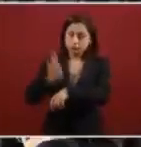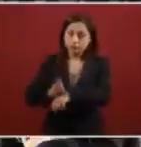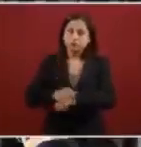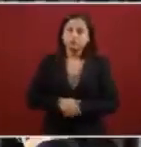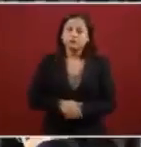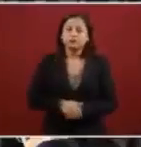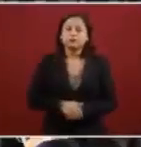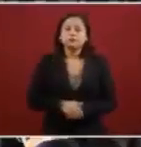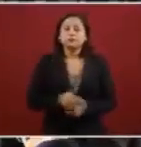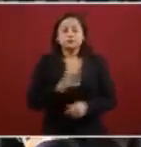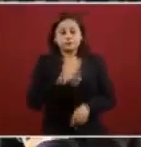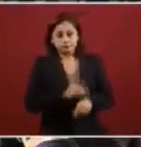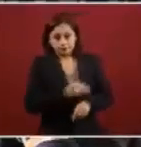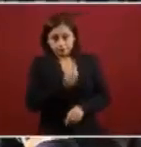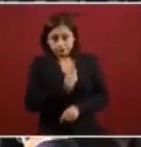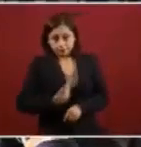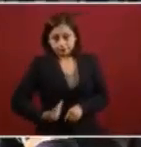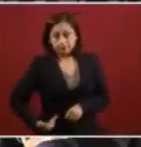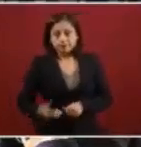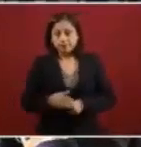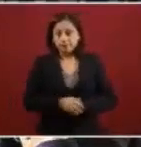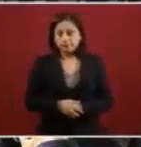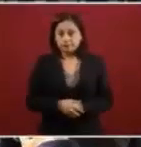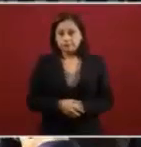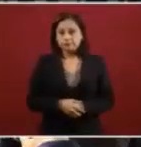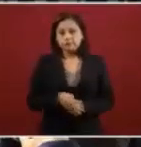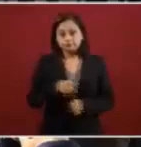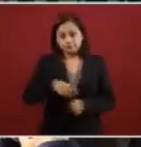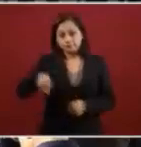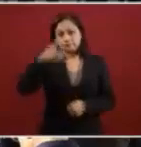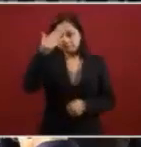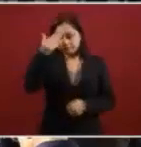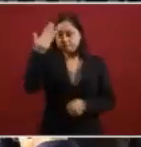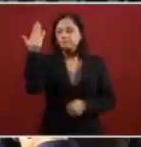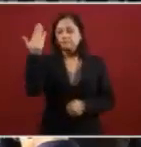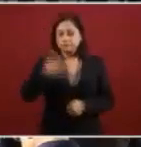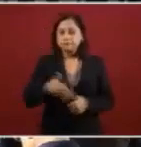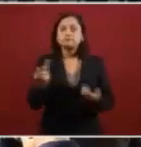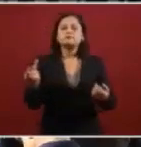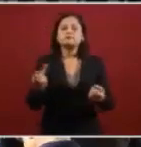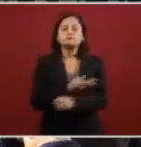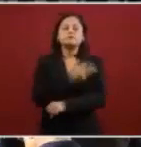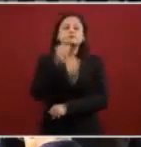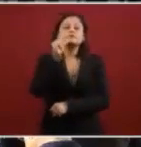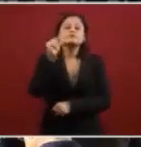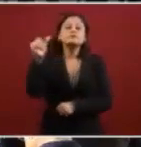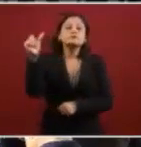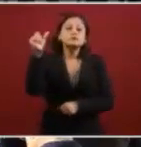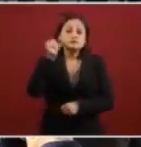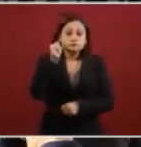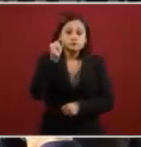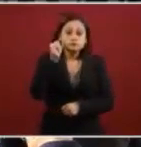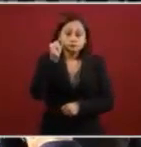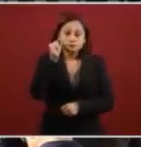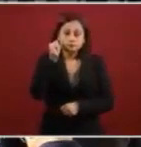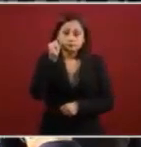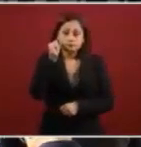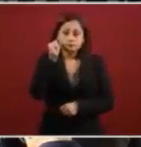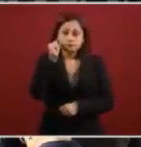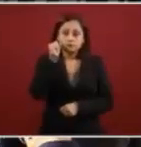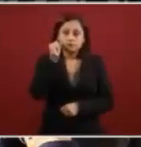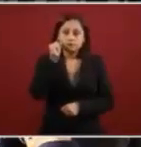presidente bueno como ya ustedes tienen la información el día de ayer recibimos la comunicación